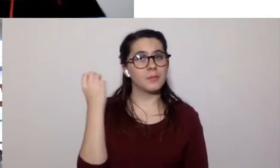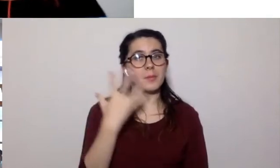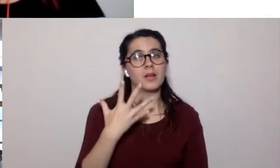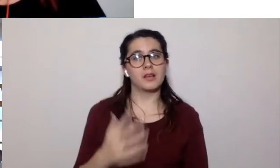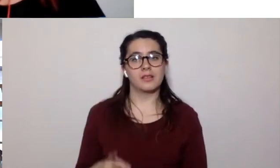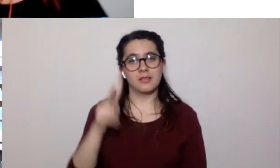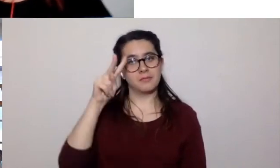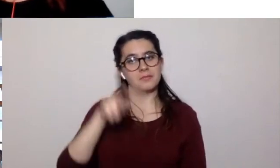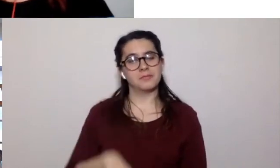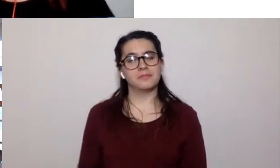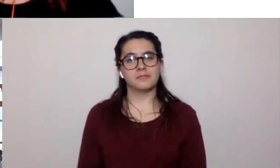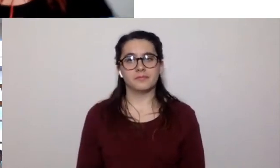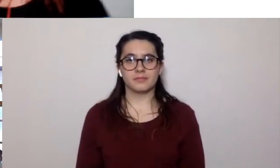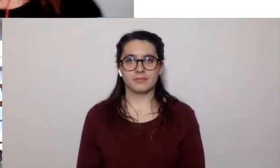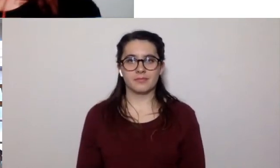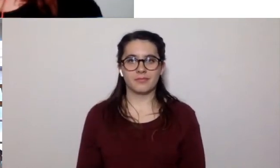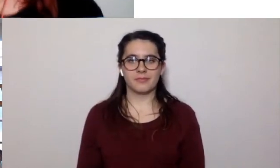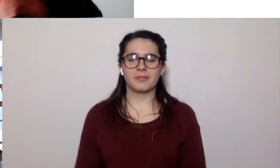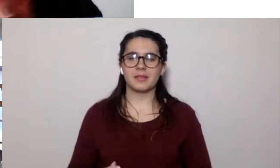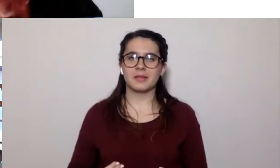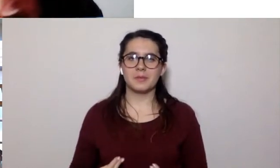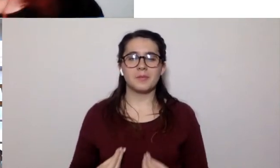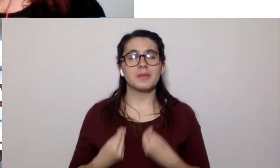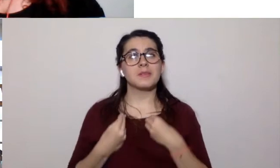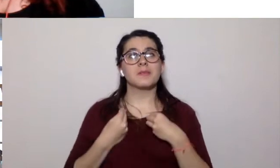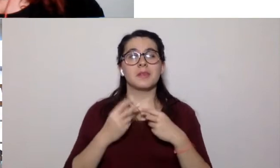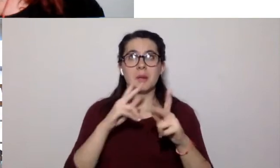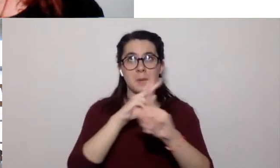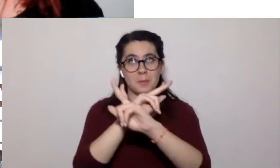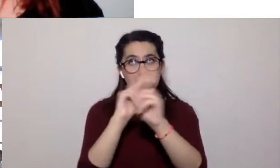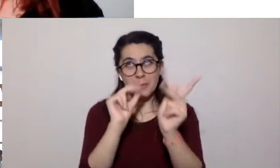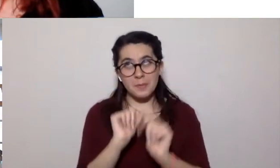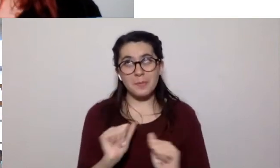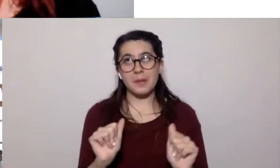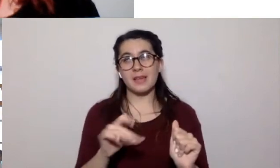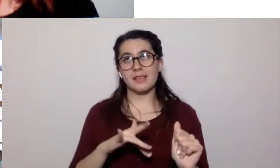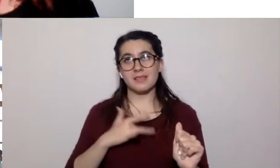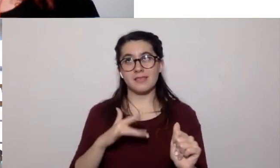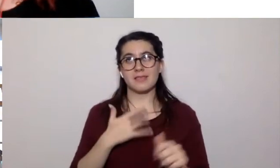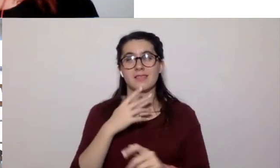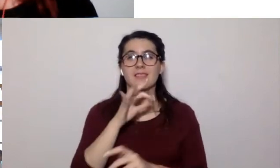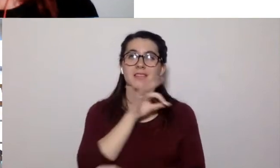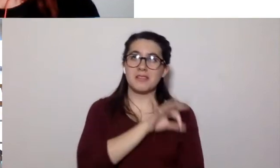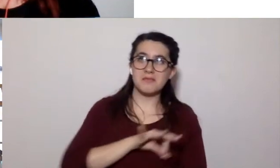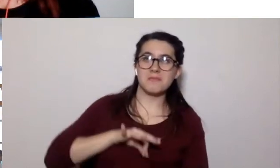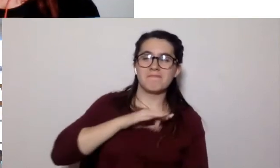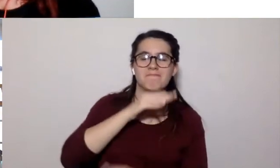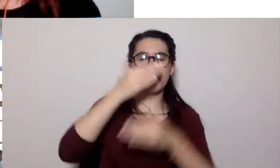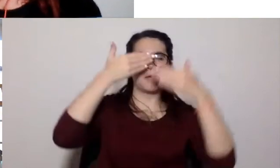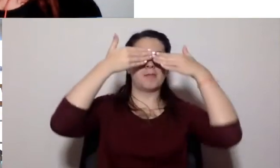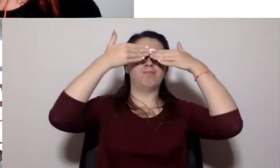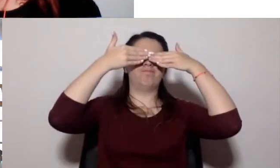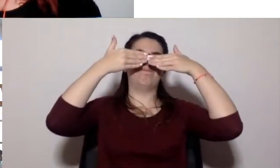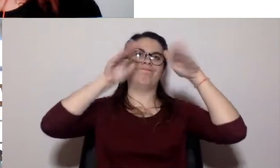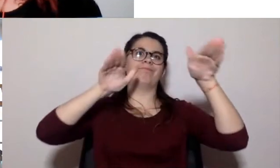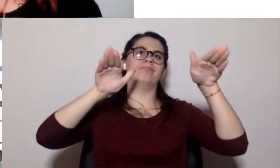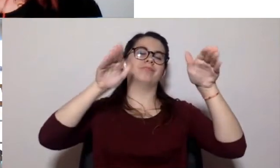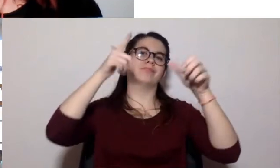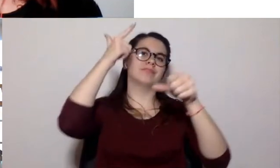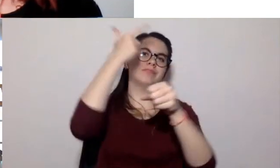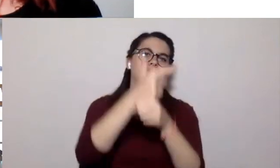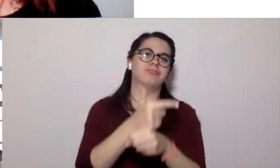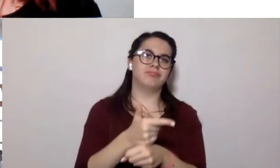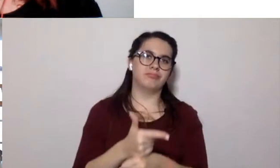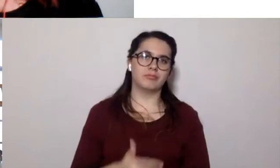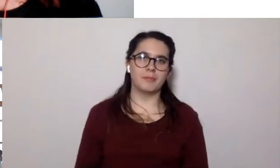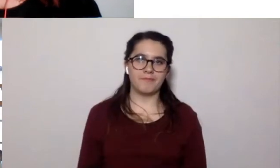padrísimo. Para vivir feliz, en paz y disfrutando el que podemos abrir los ojos, ¿no? Sí, ¿no? Sí. ¿No?